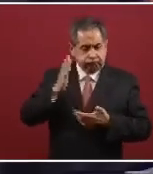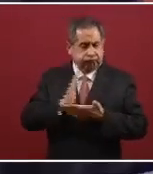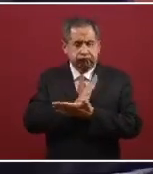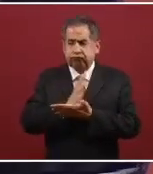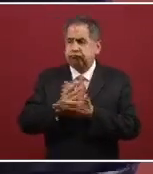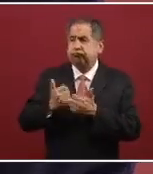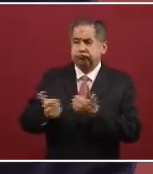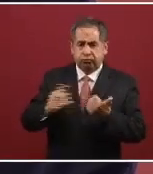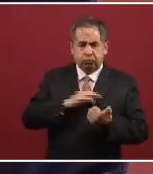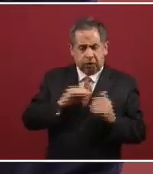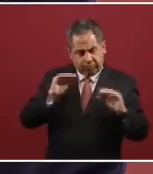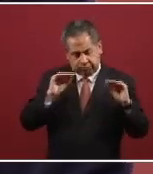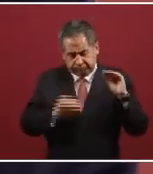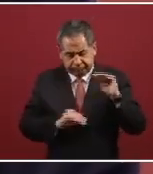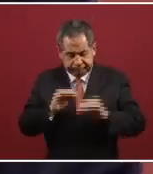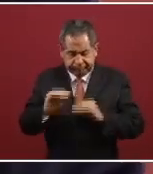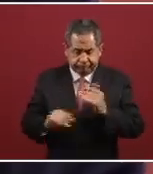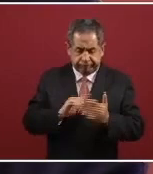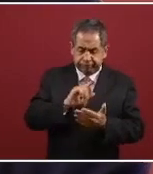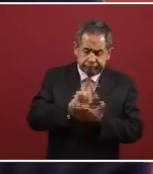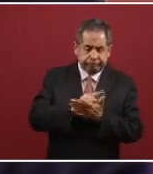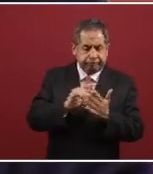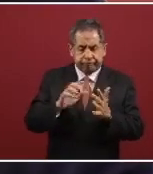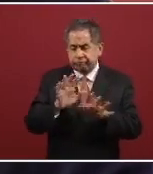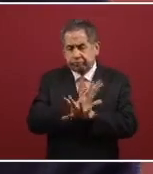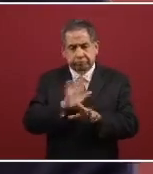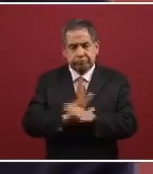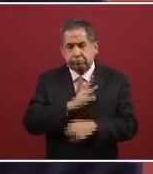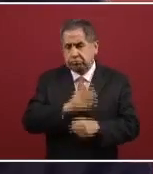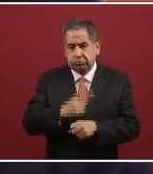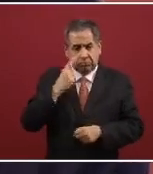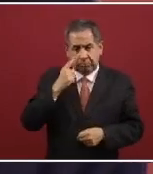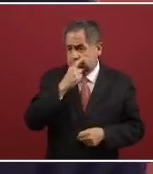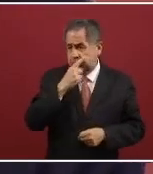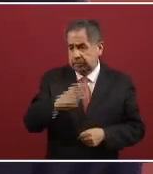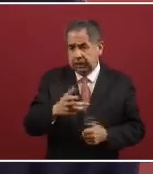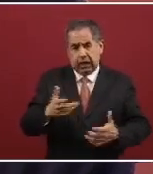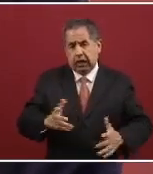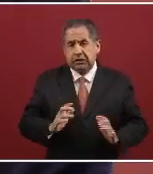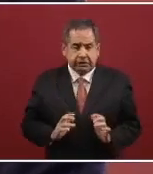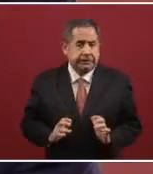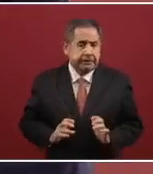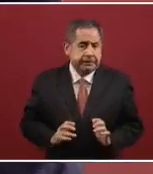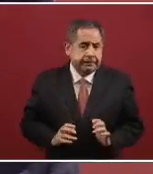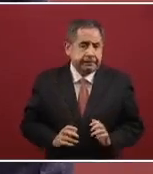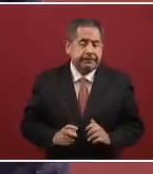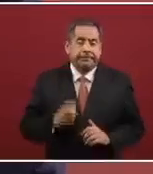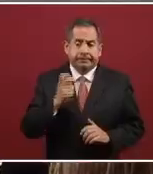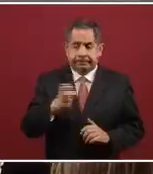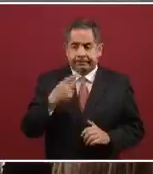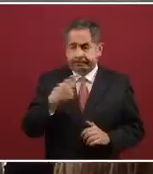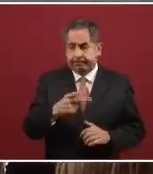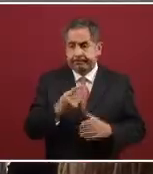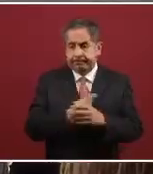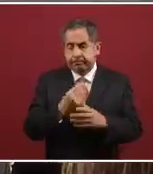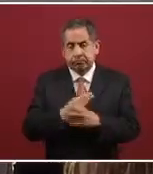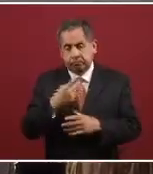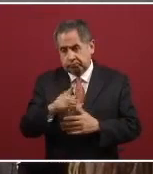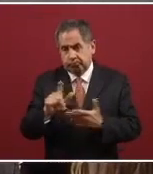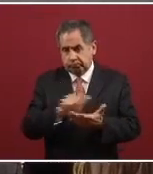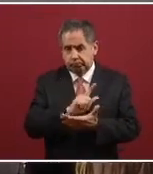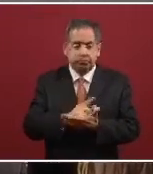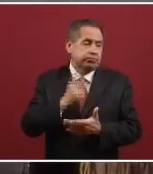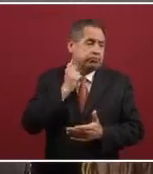las reformas que considere. Esa es su función del poder